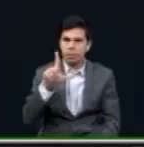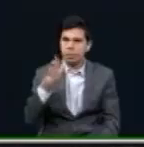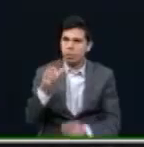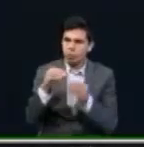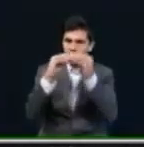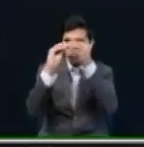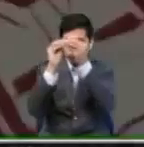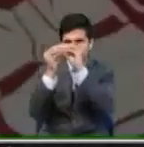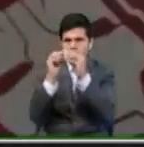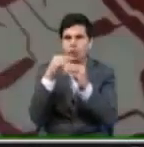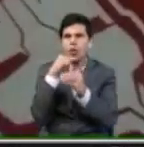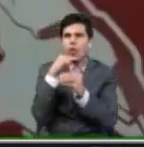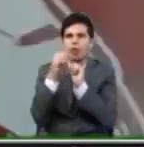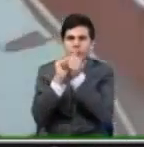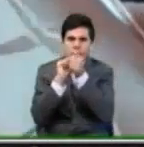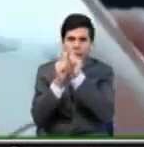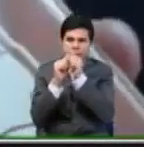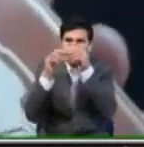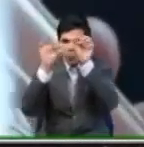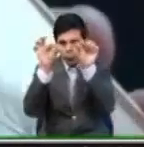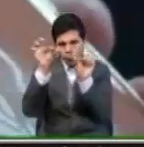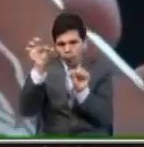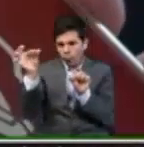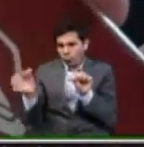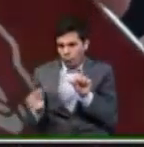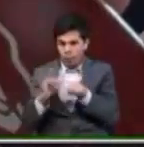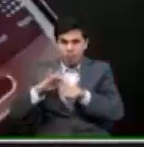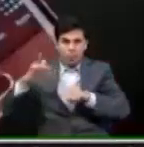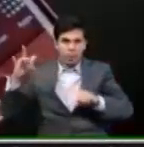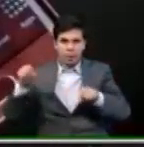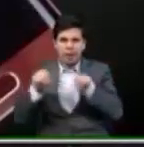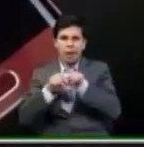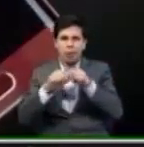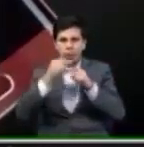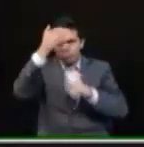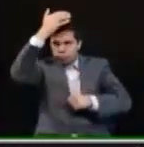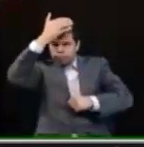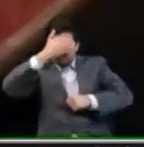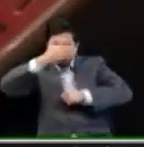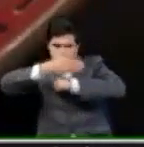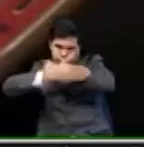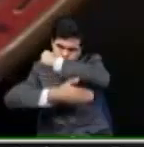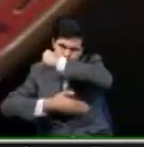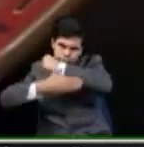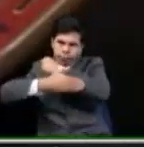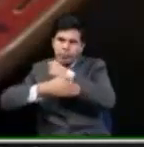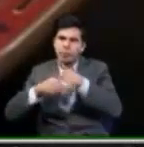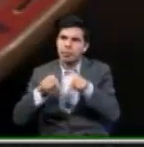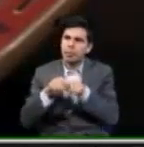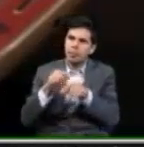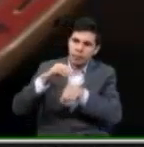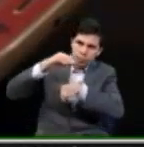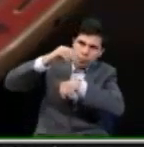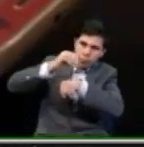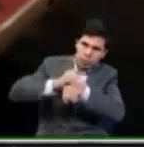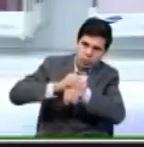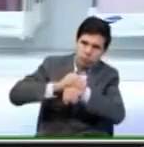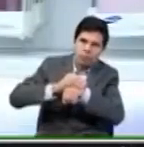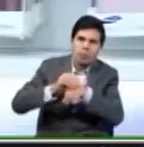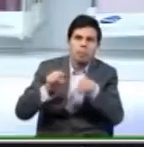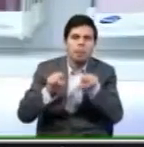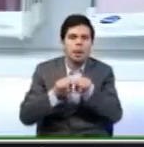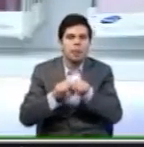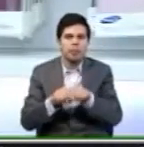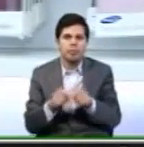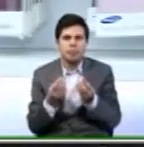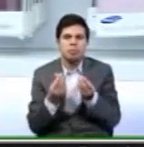de color rojo deportivo y bordes dorados que emulan la armadura de Tony Stark y un protector que sigue el diseño del Vengador. Los